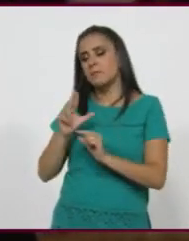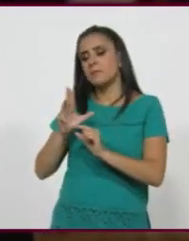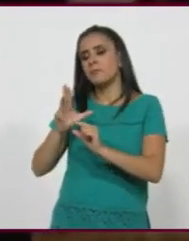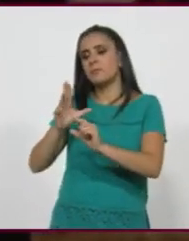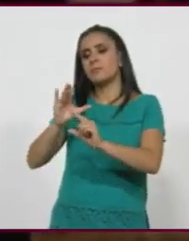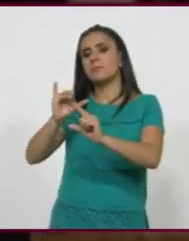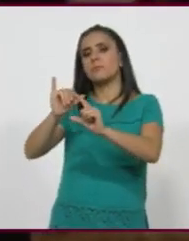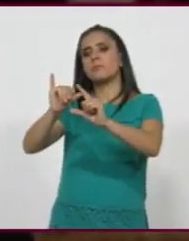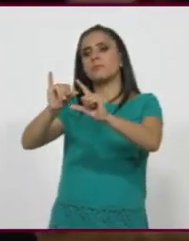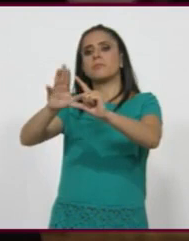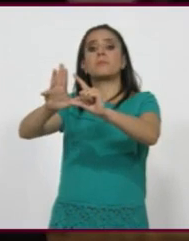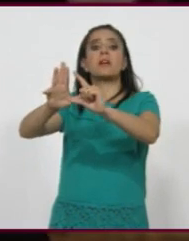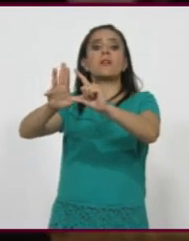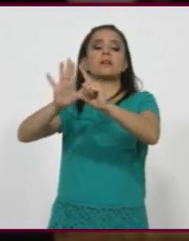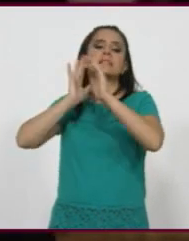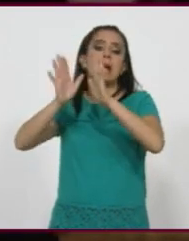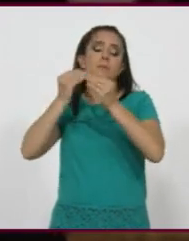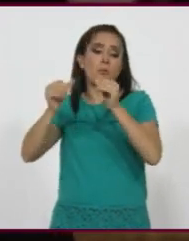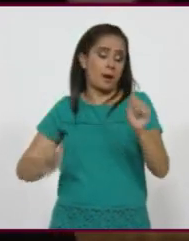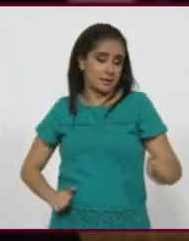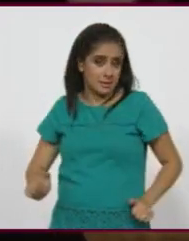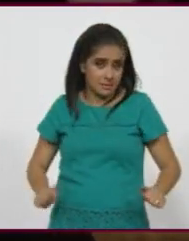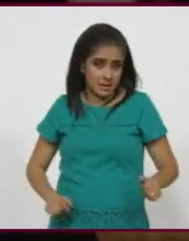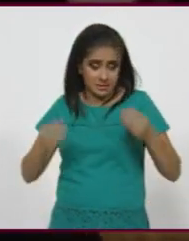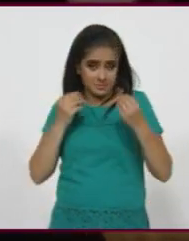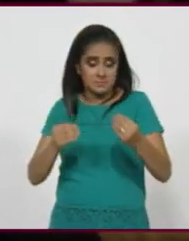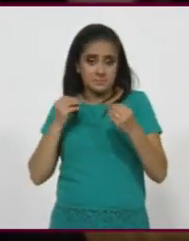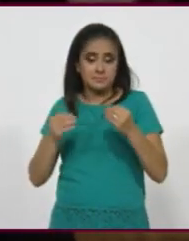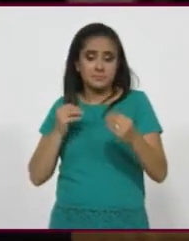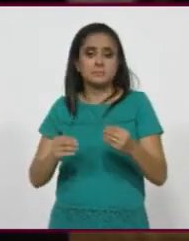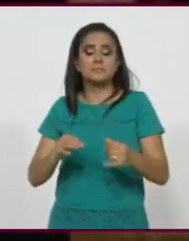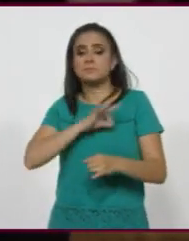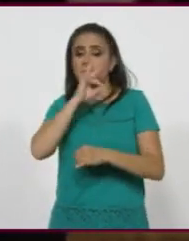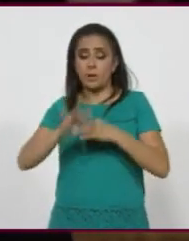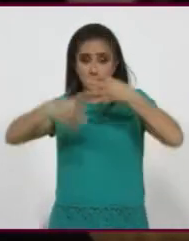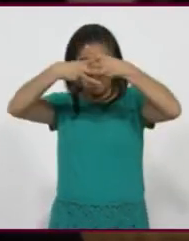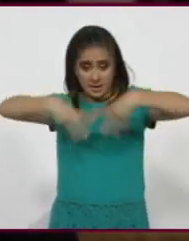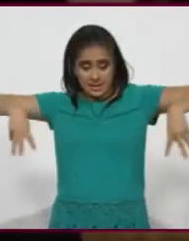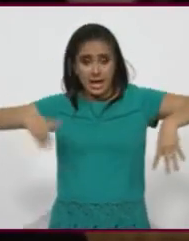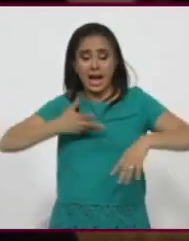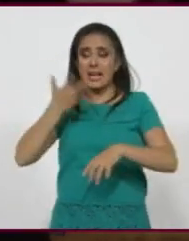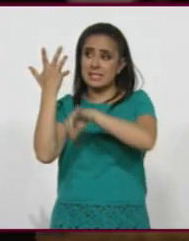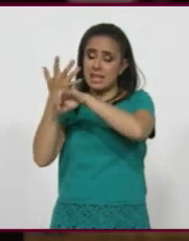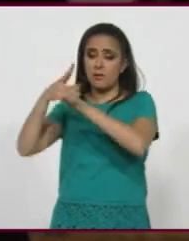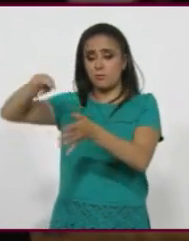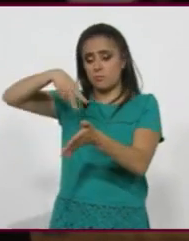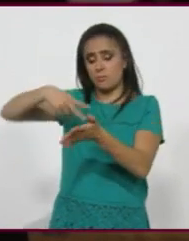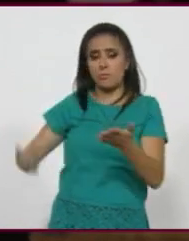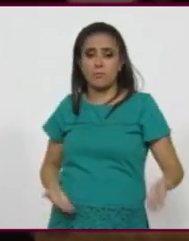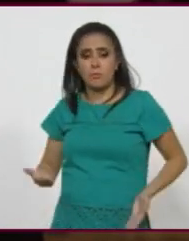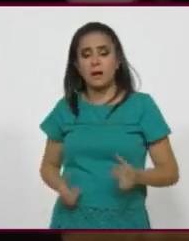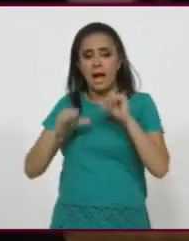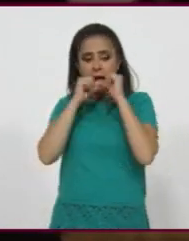ya para el miércoles pues habrá de urgir el programa. La última presentación viene un ballet de Estados Unidos al Auditorio del